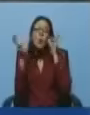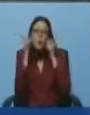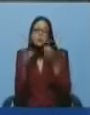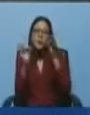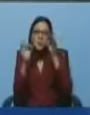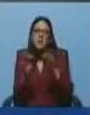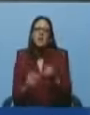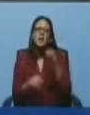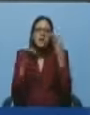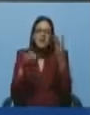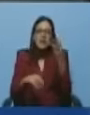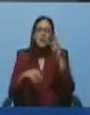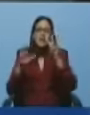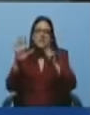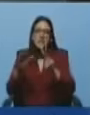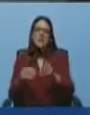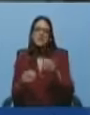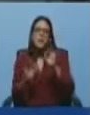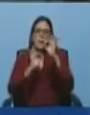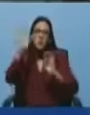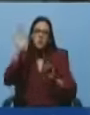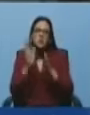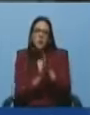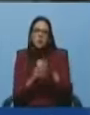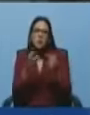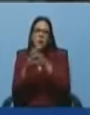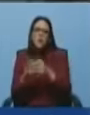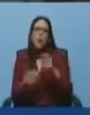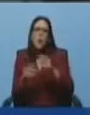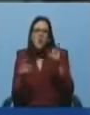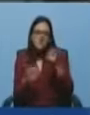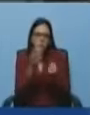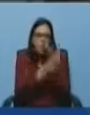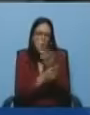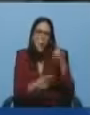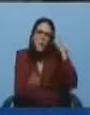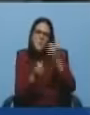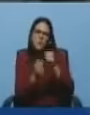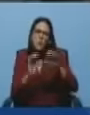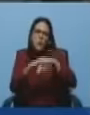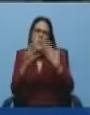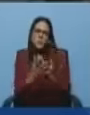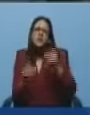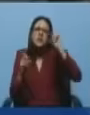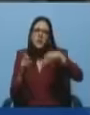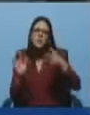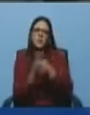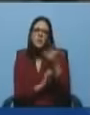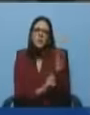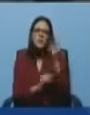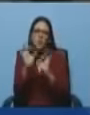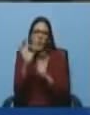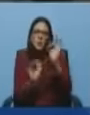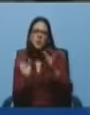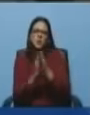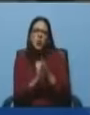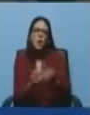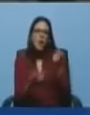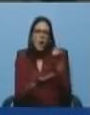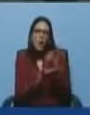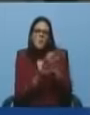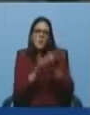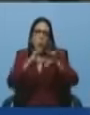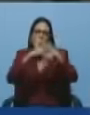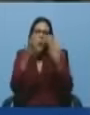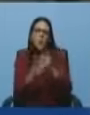del 37% del Producto Interno Bruto Mundial, también el 22% del comercio global